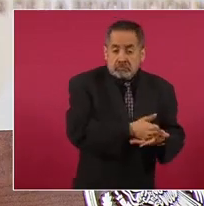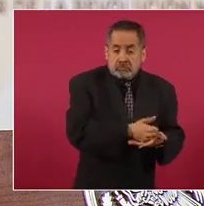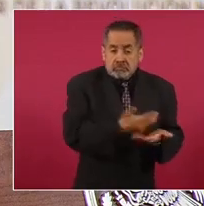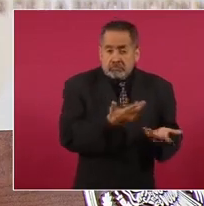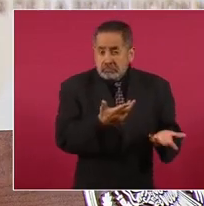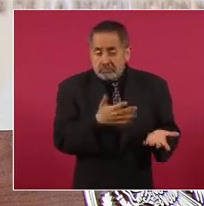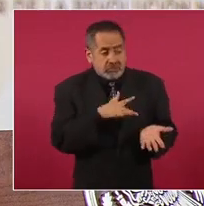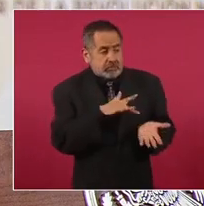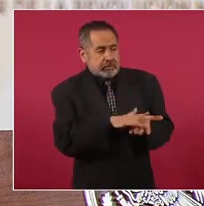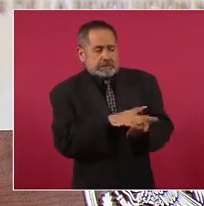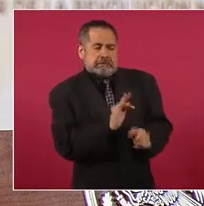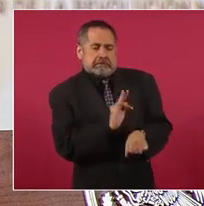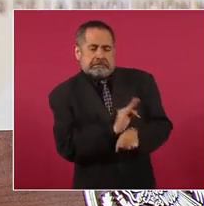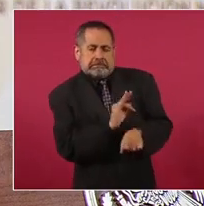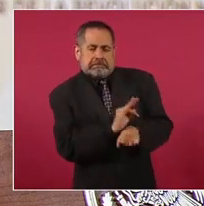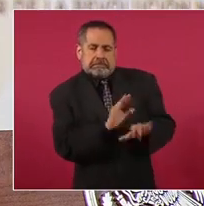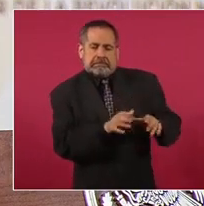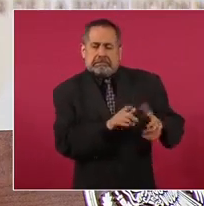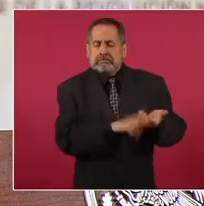apoyando y protegiendo